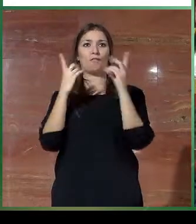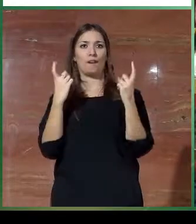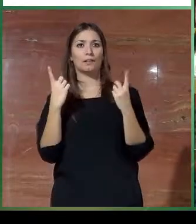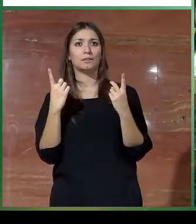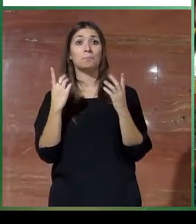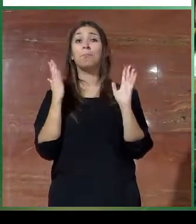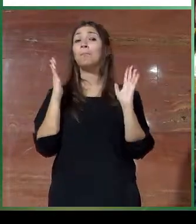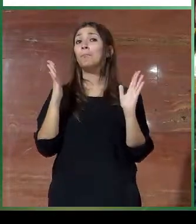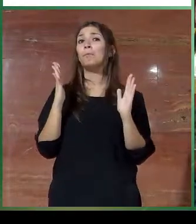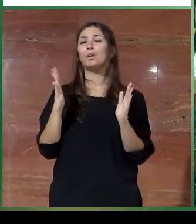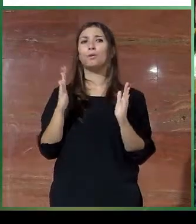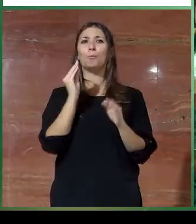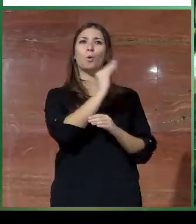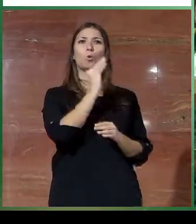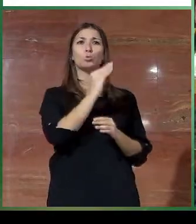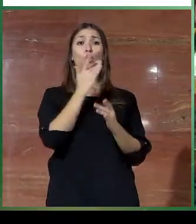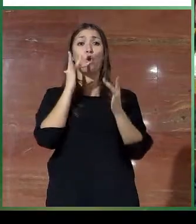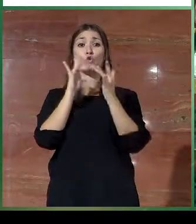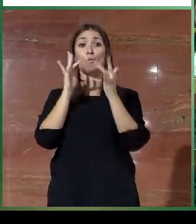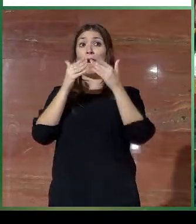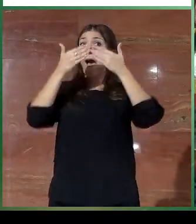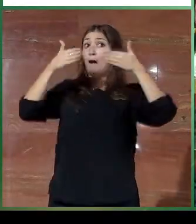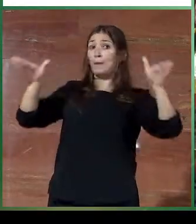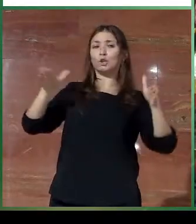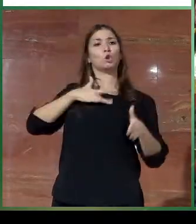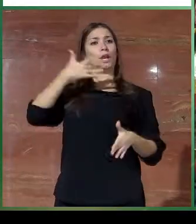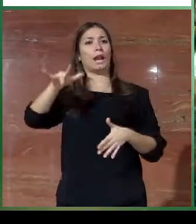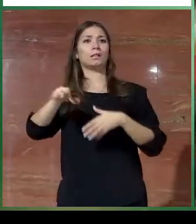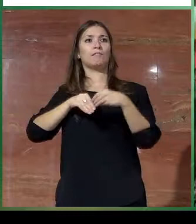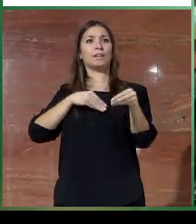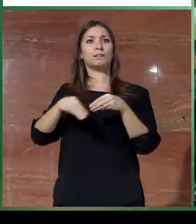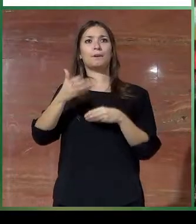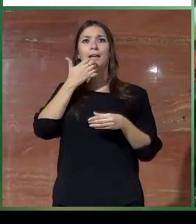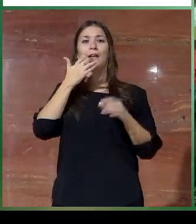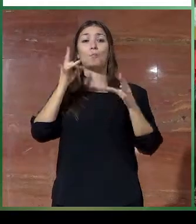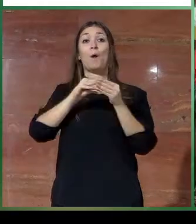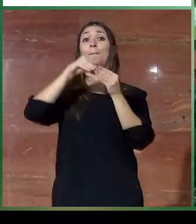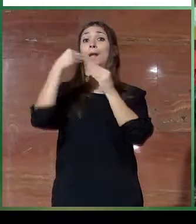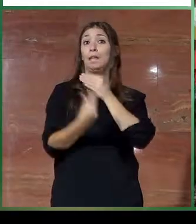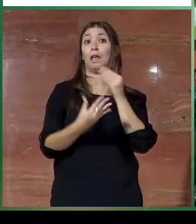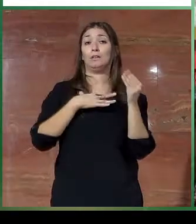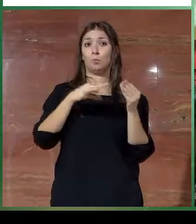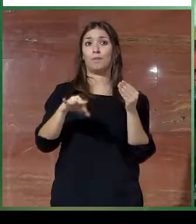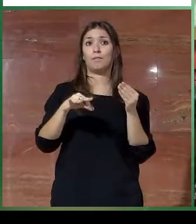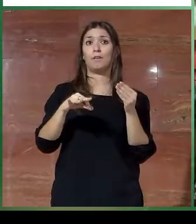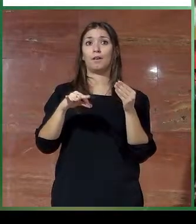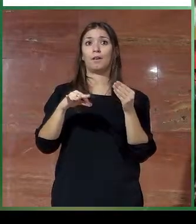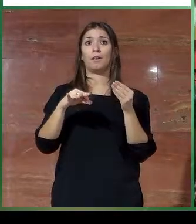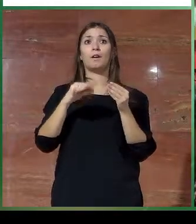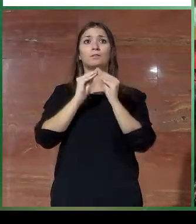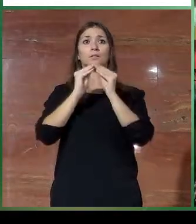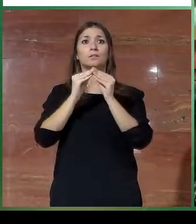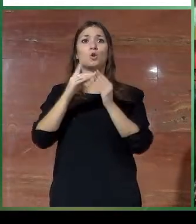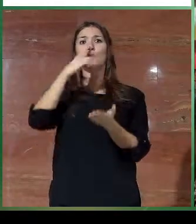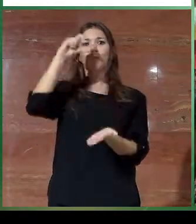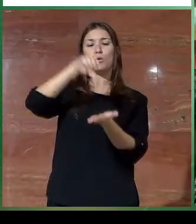en principio como una comunicación abierta, tolerante, flexible, como los materiales que se pueden aplicar en una